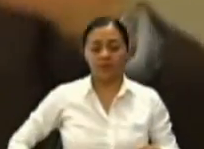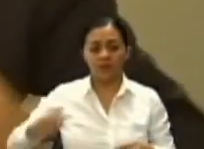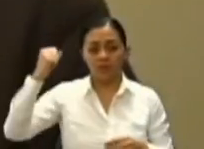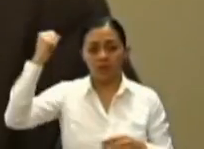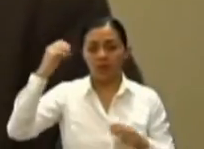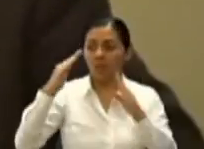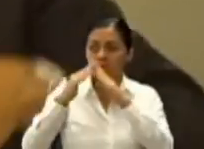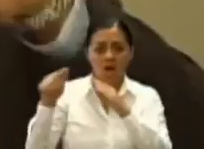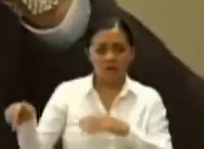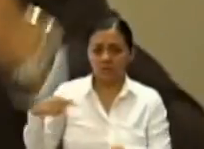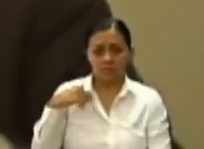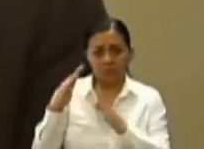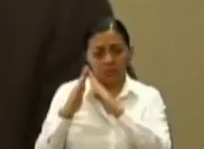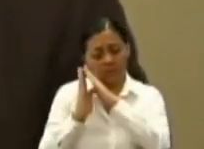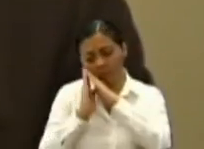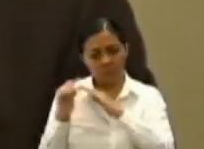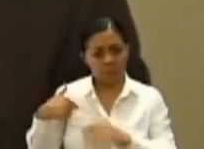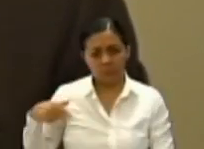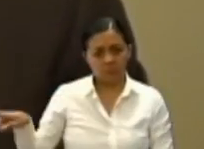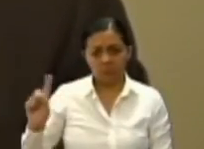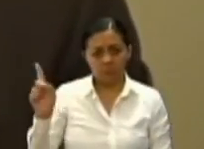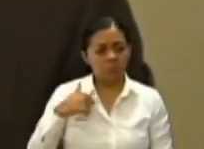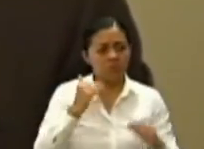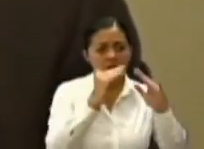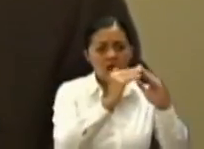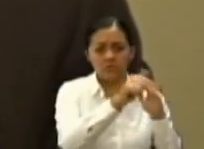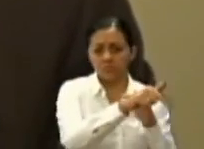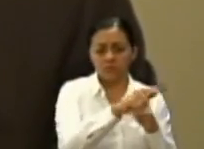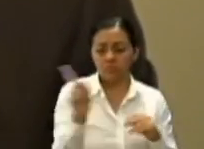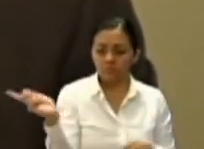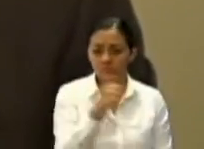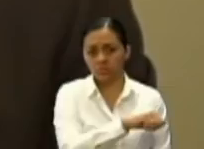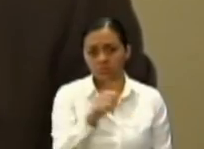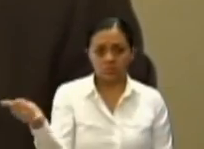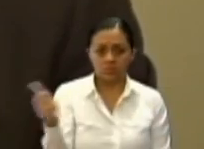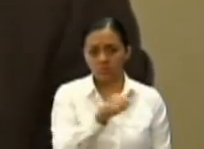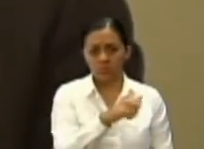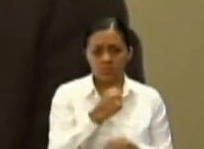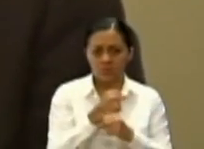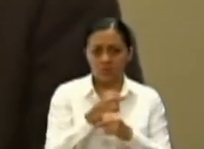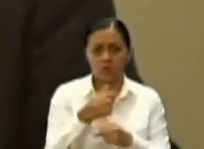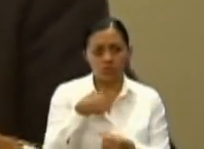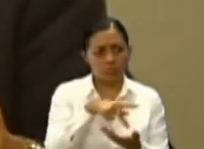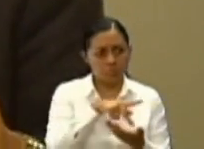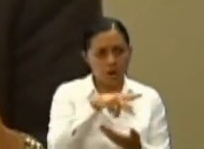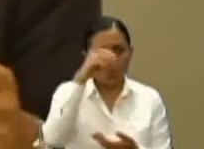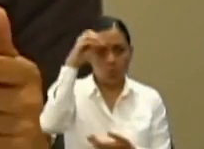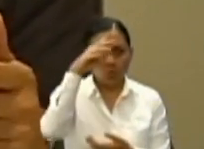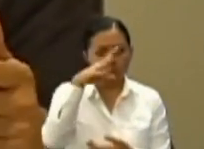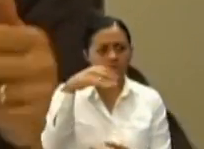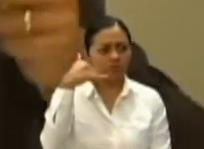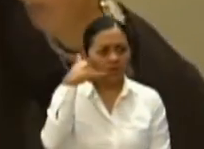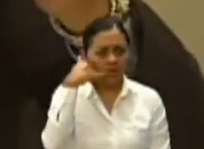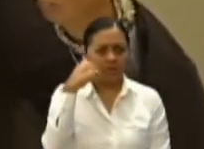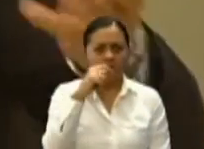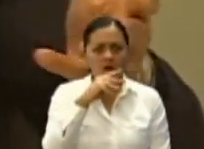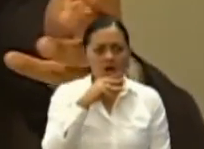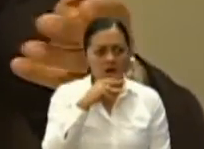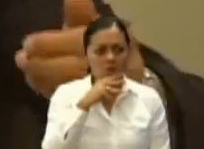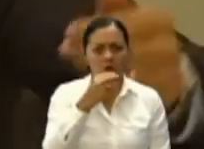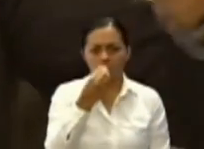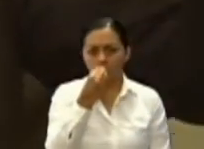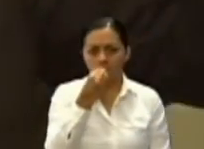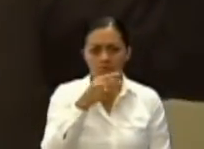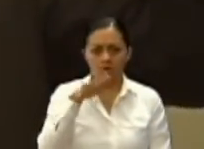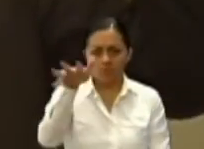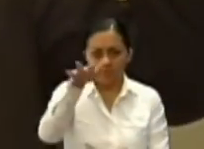pequeña casa que la posee hace 10 años en el norte de quito yo me pago la luz el teléfono el agua la comida